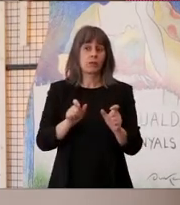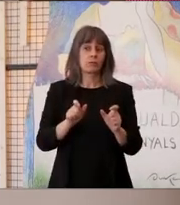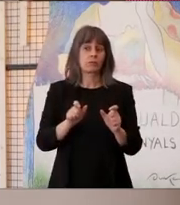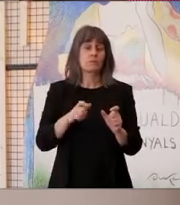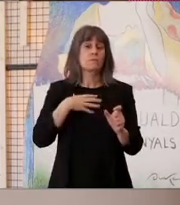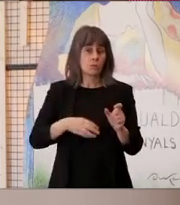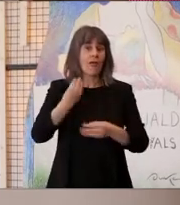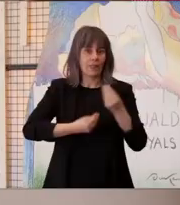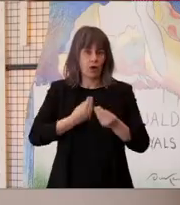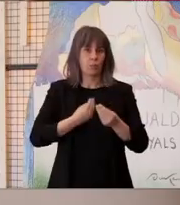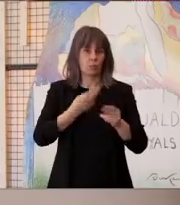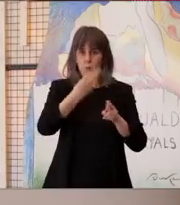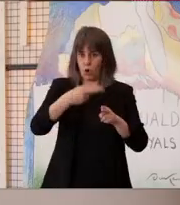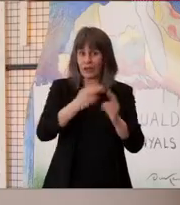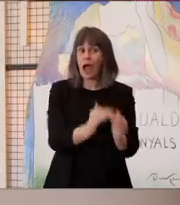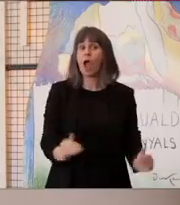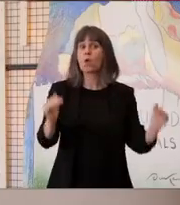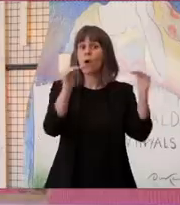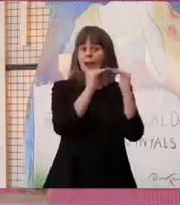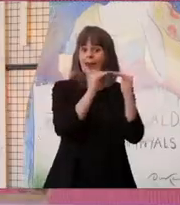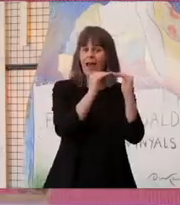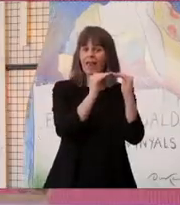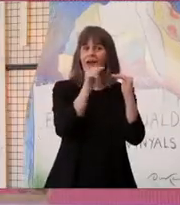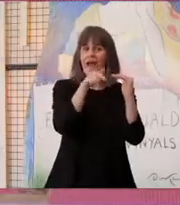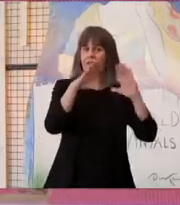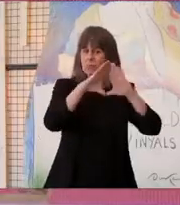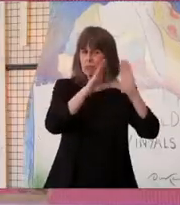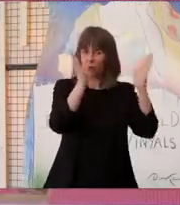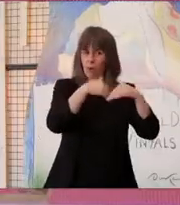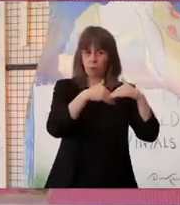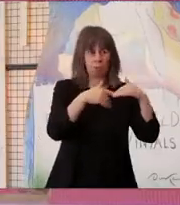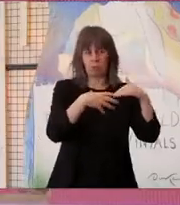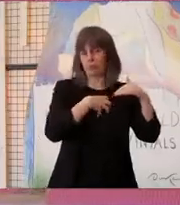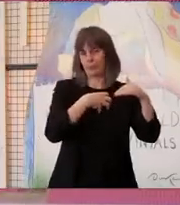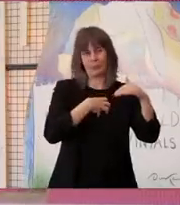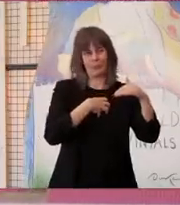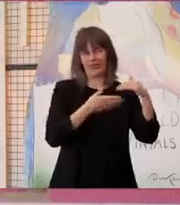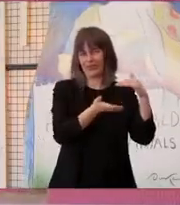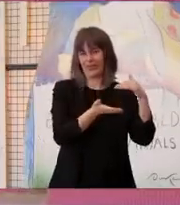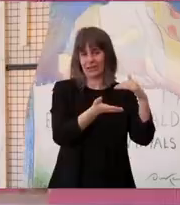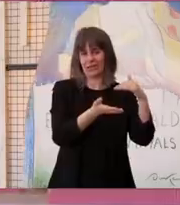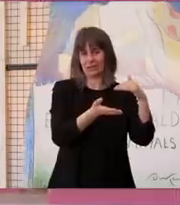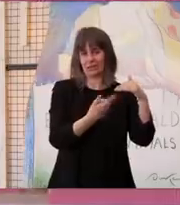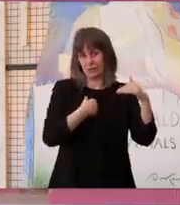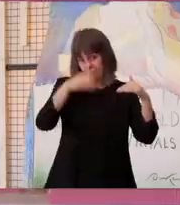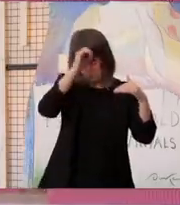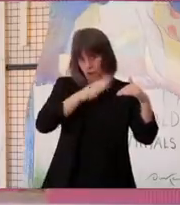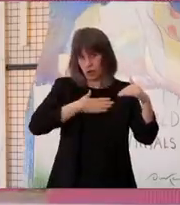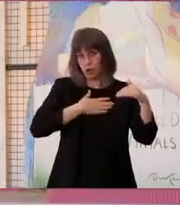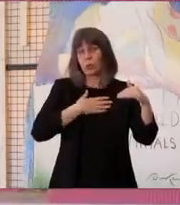de igualdad sin feminismo Pues yo creo que no y eso también lo estamos viendo estamos viendo instituciones